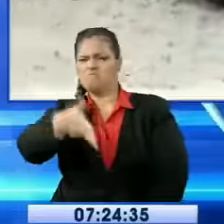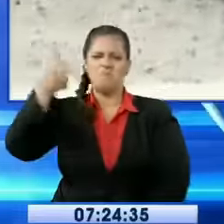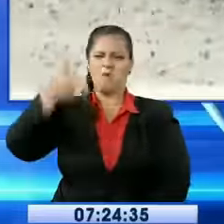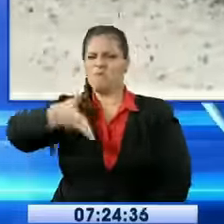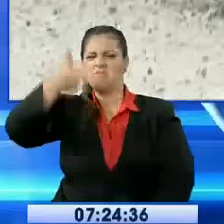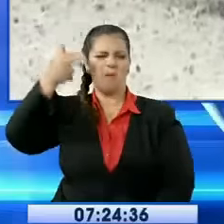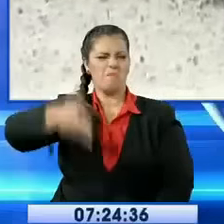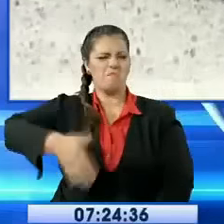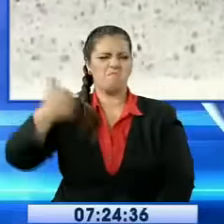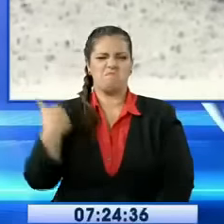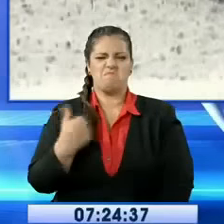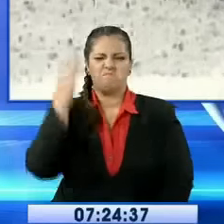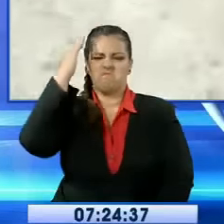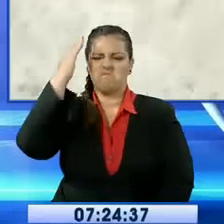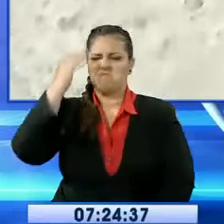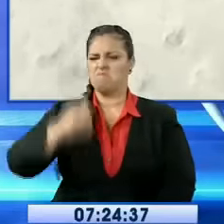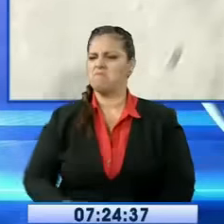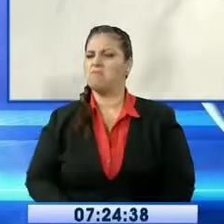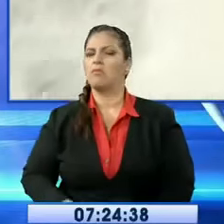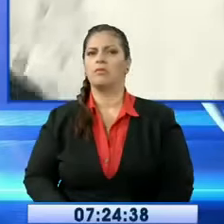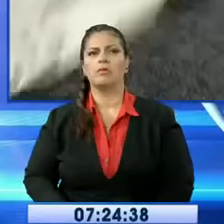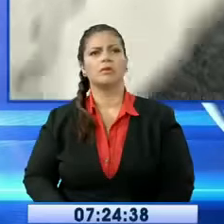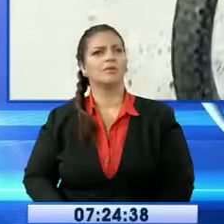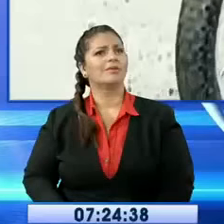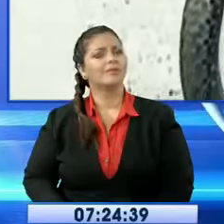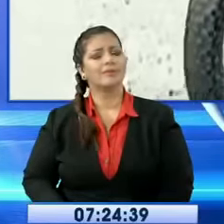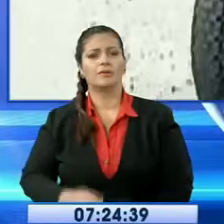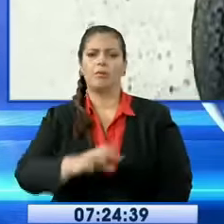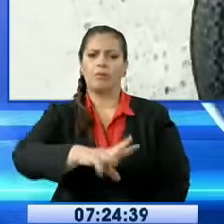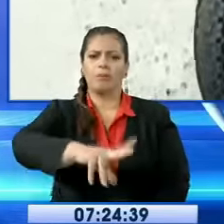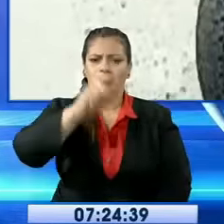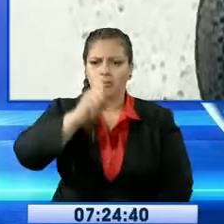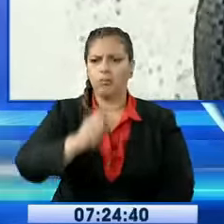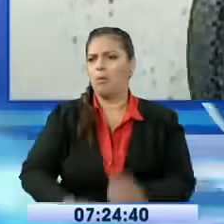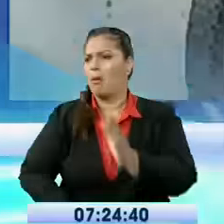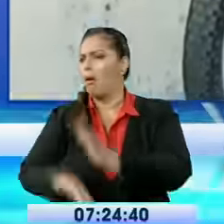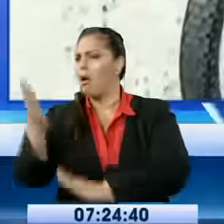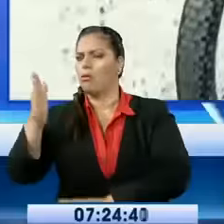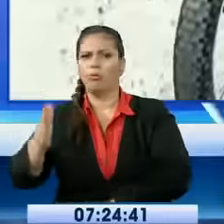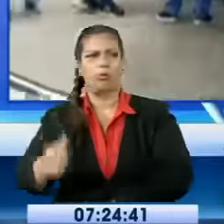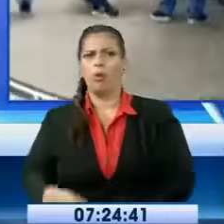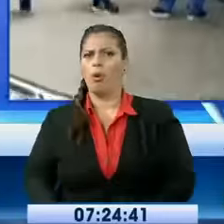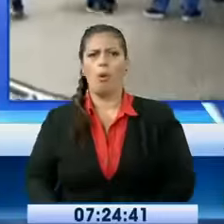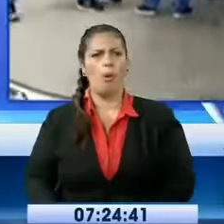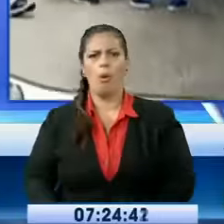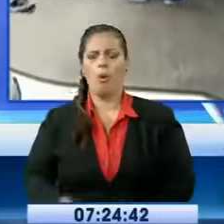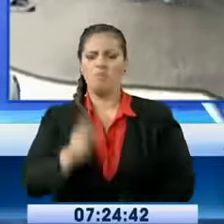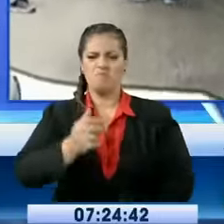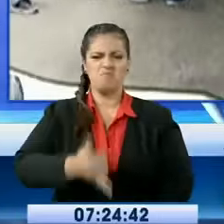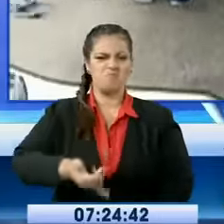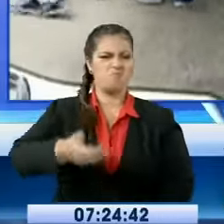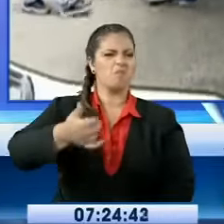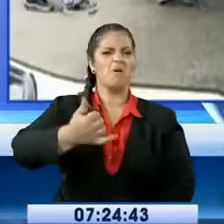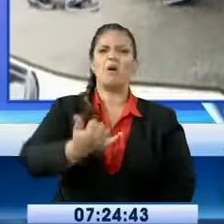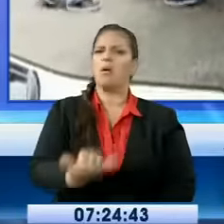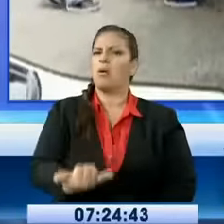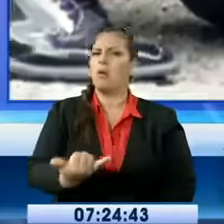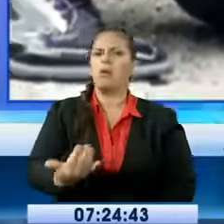sin detenerse. No les importa nada, sino el artículo, el objeto que uno lleva para llevarlo para